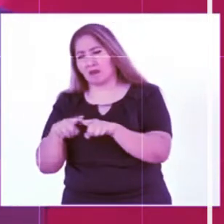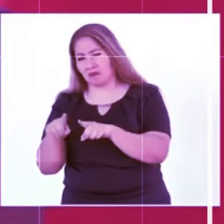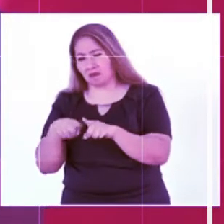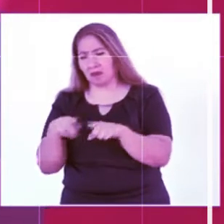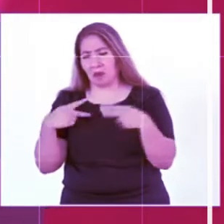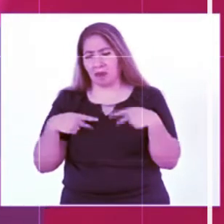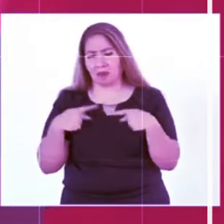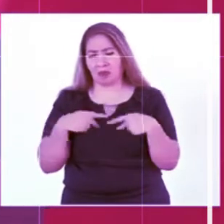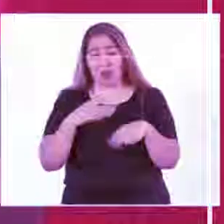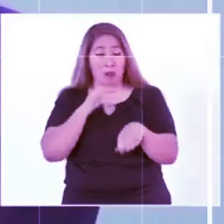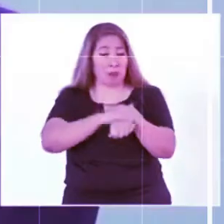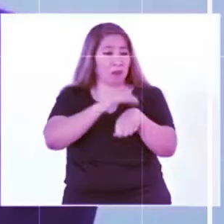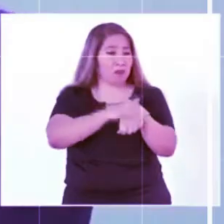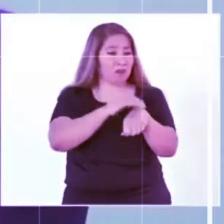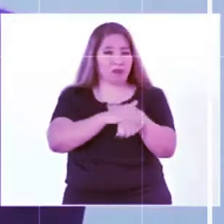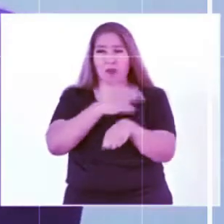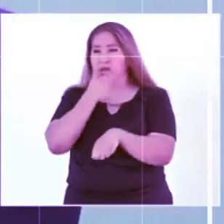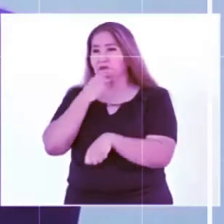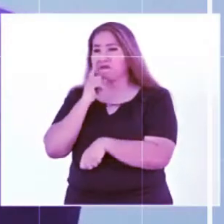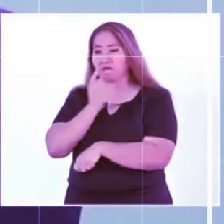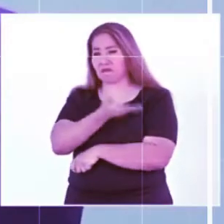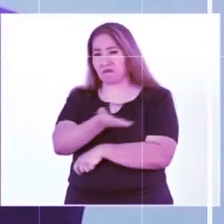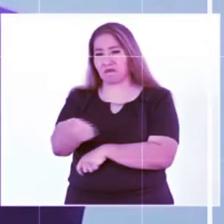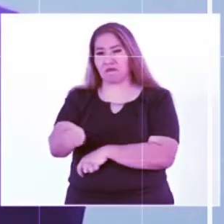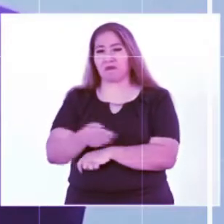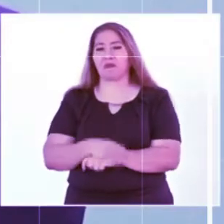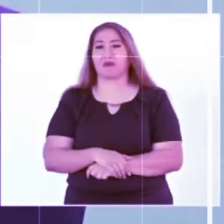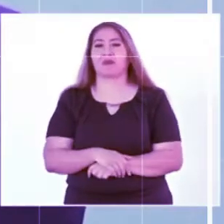diplomáticos, amigas, amigos.